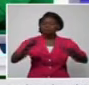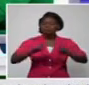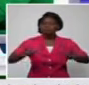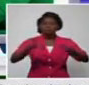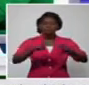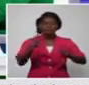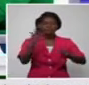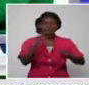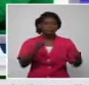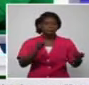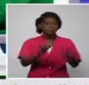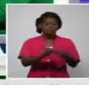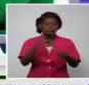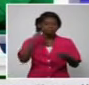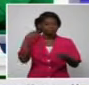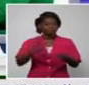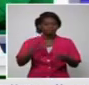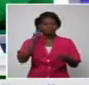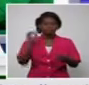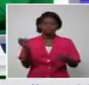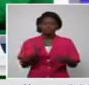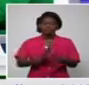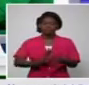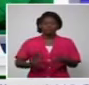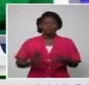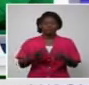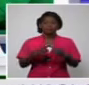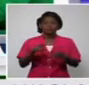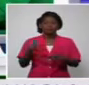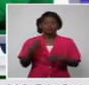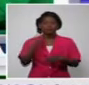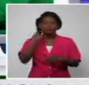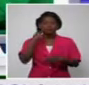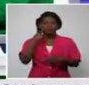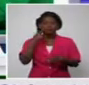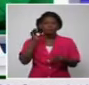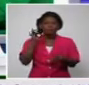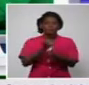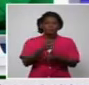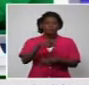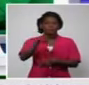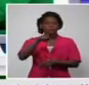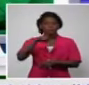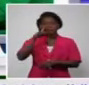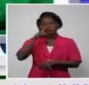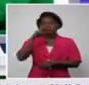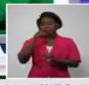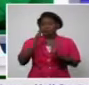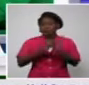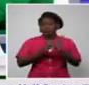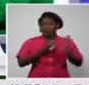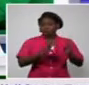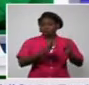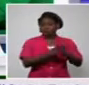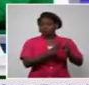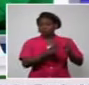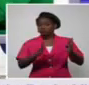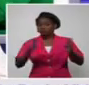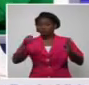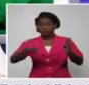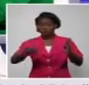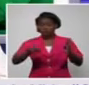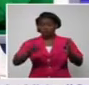infección. Cuando vemos lo que ha ocurrido desde el 1 de noviembre hasta la fecha, pues